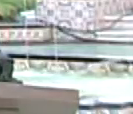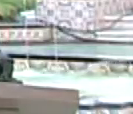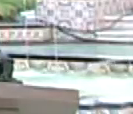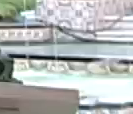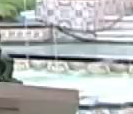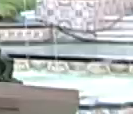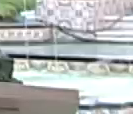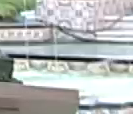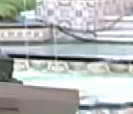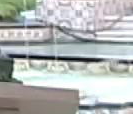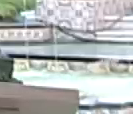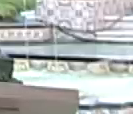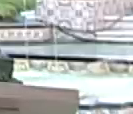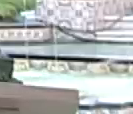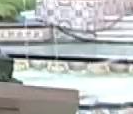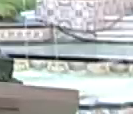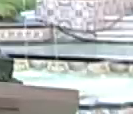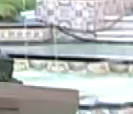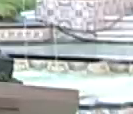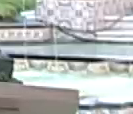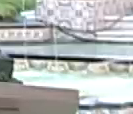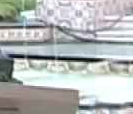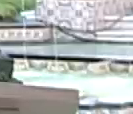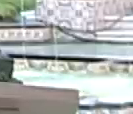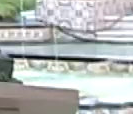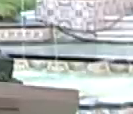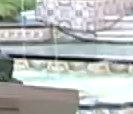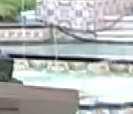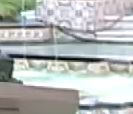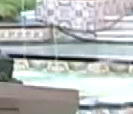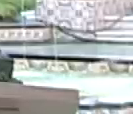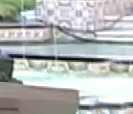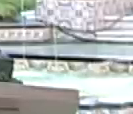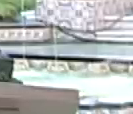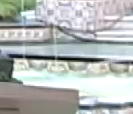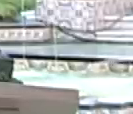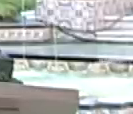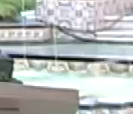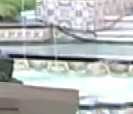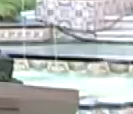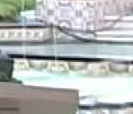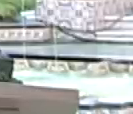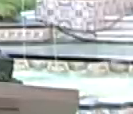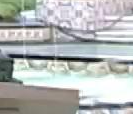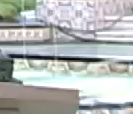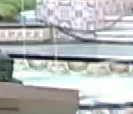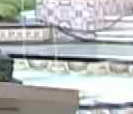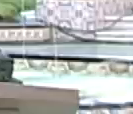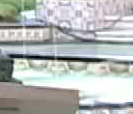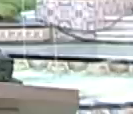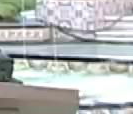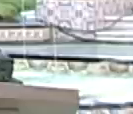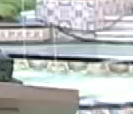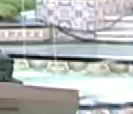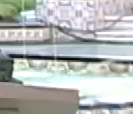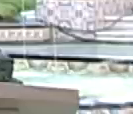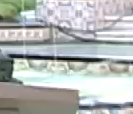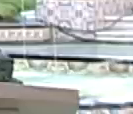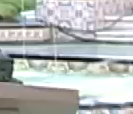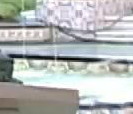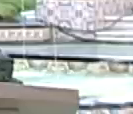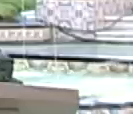y venezolanos, habitantes de nuestra patria, hemos podido abordarlo de manera de protección de su